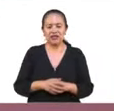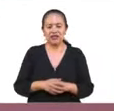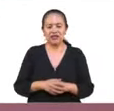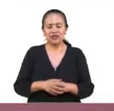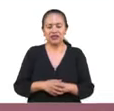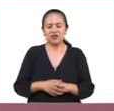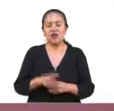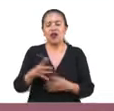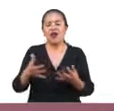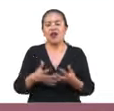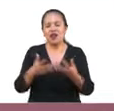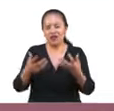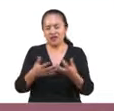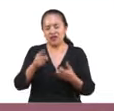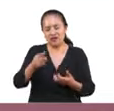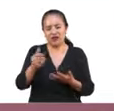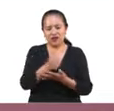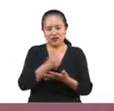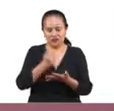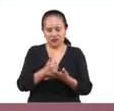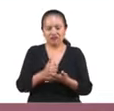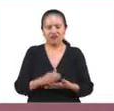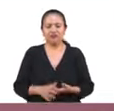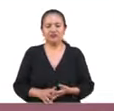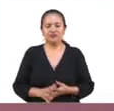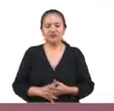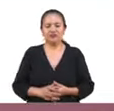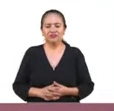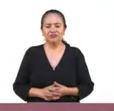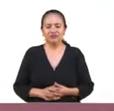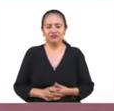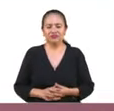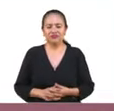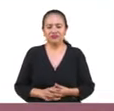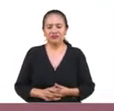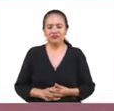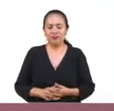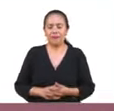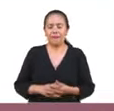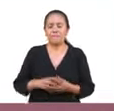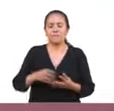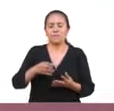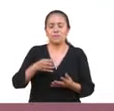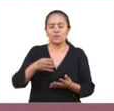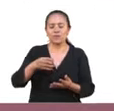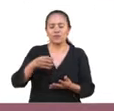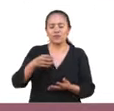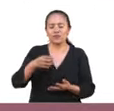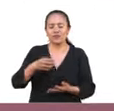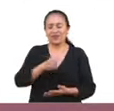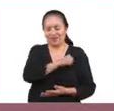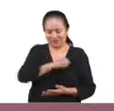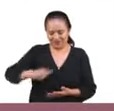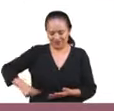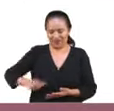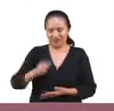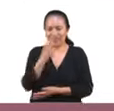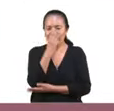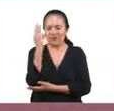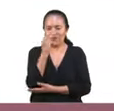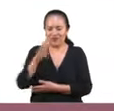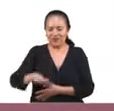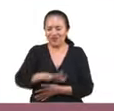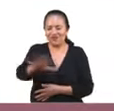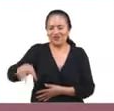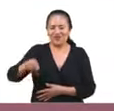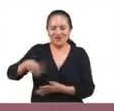territorio fundamental de esta ciudad capital. La producción en Milpa Alta, así como en muchas partes del país,